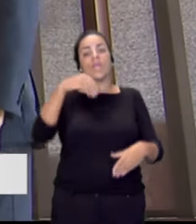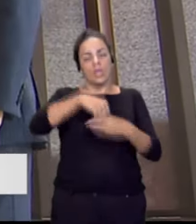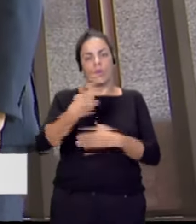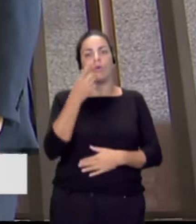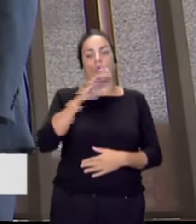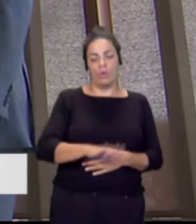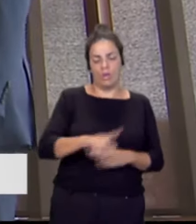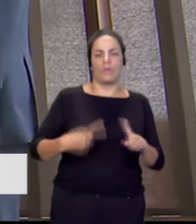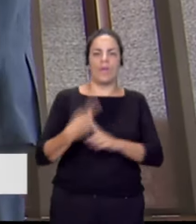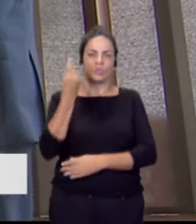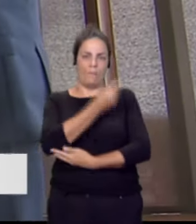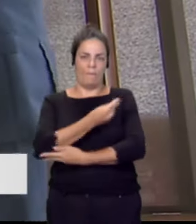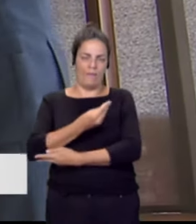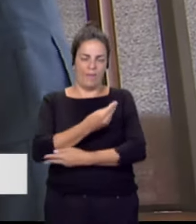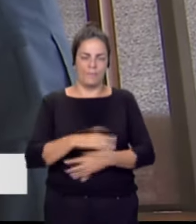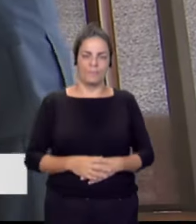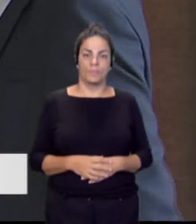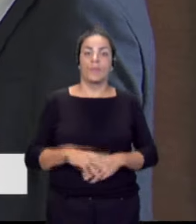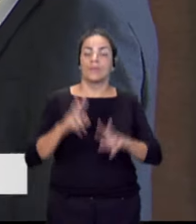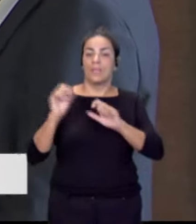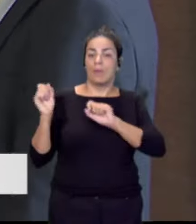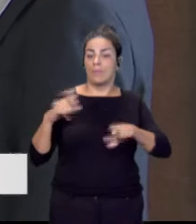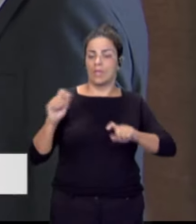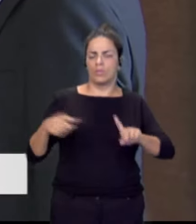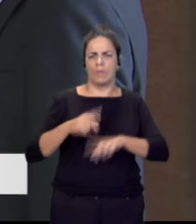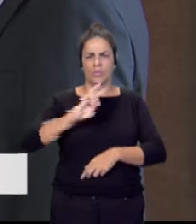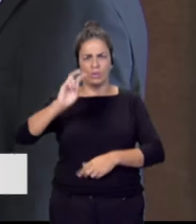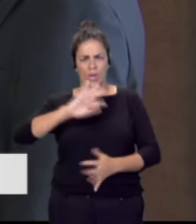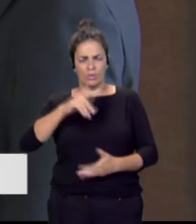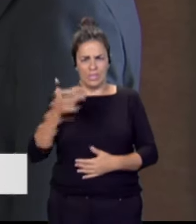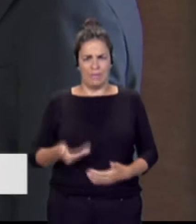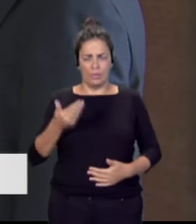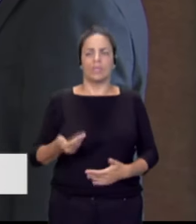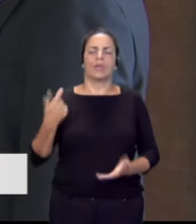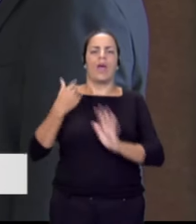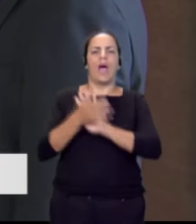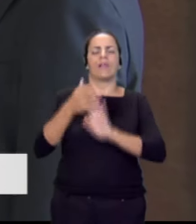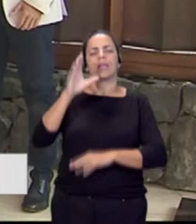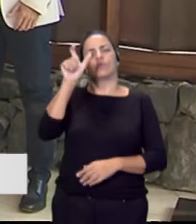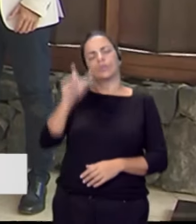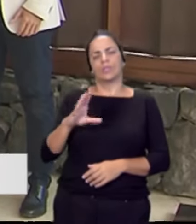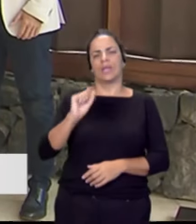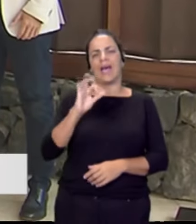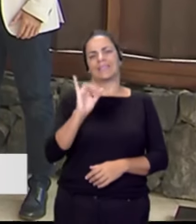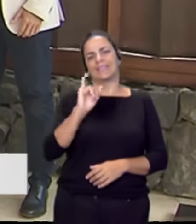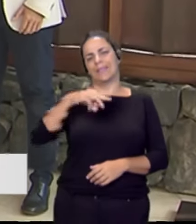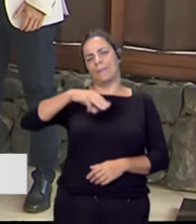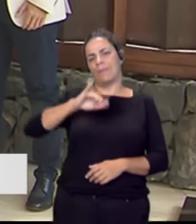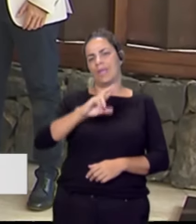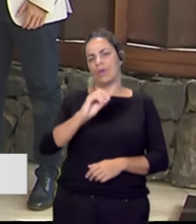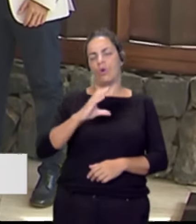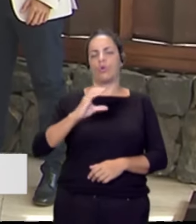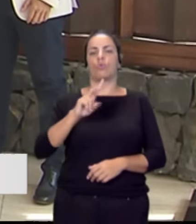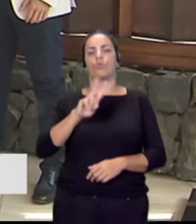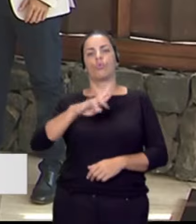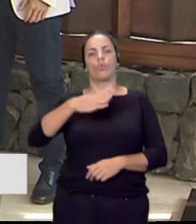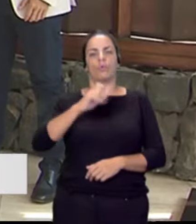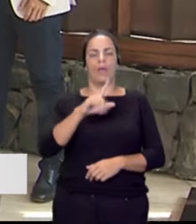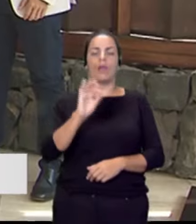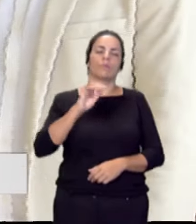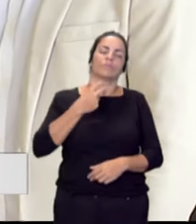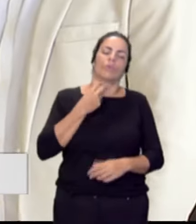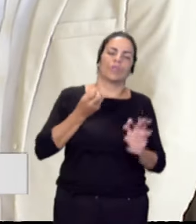Sobre migración y otras noticias que marcan la actualidad hablaremos con Casimiro Curbelo, portavoz de la agrupación socialista Gomera, y con José